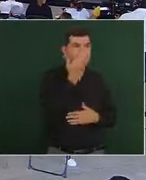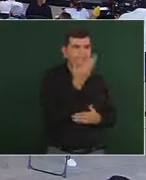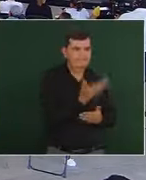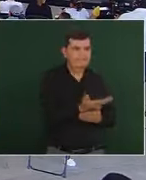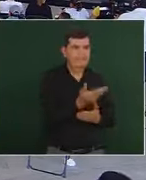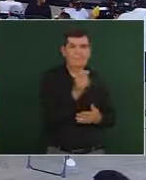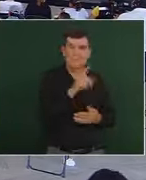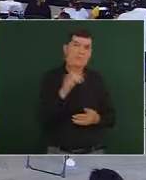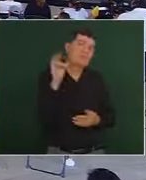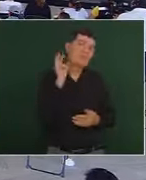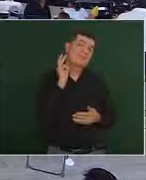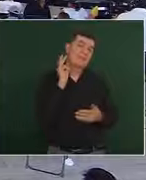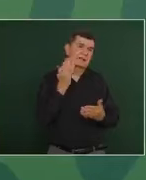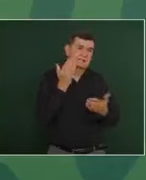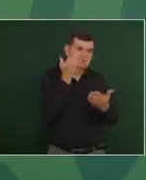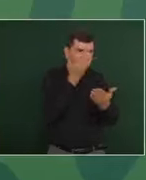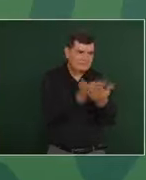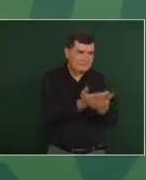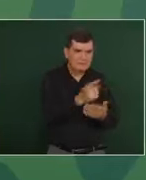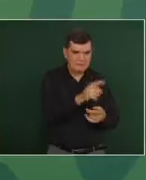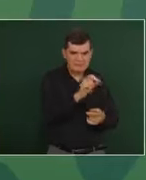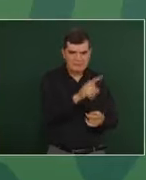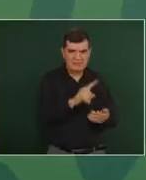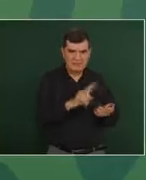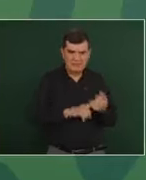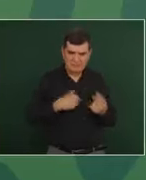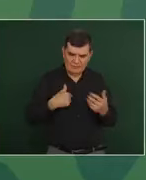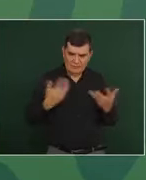propio fiscal con gentes de él,